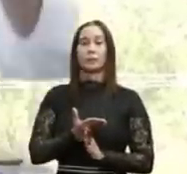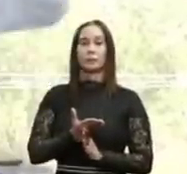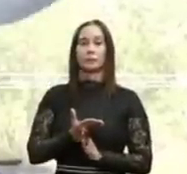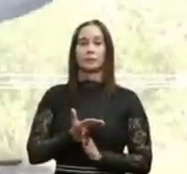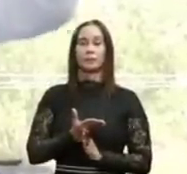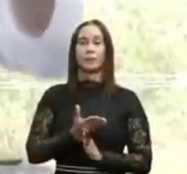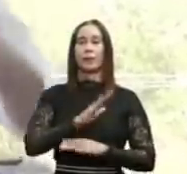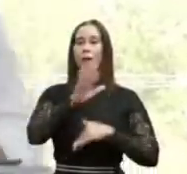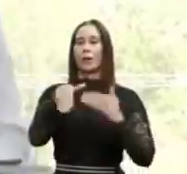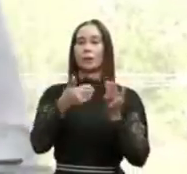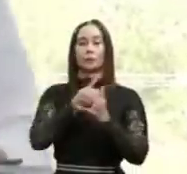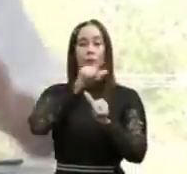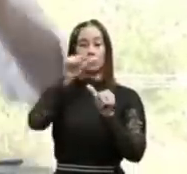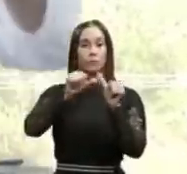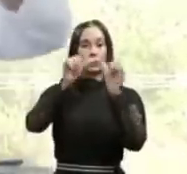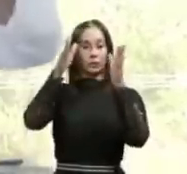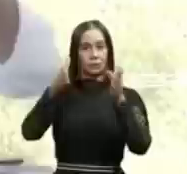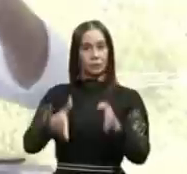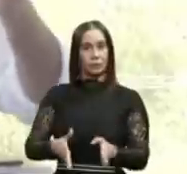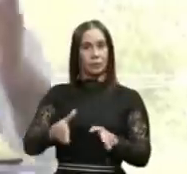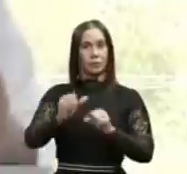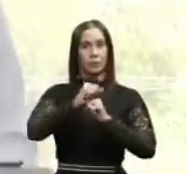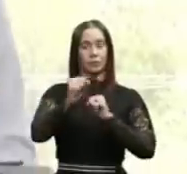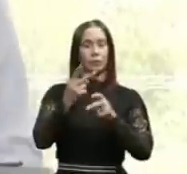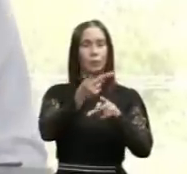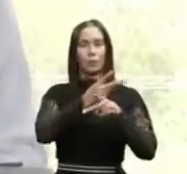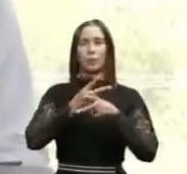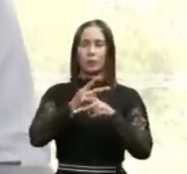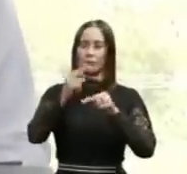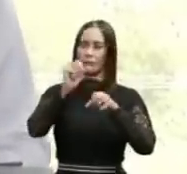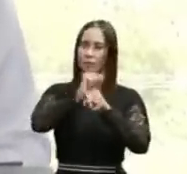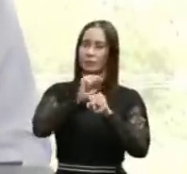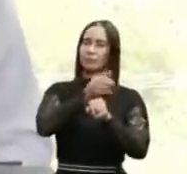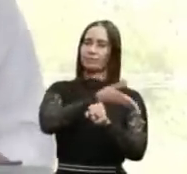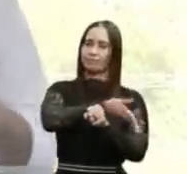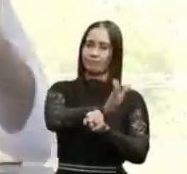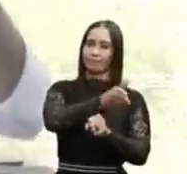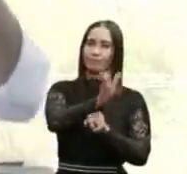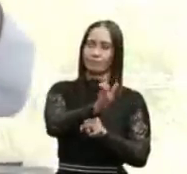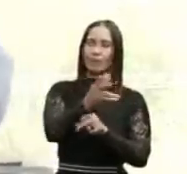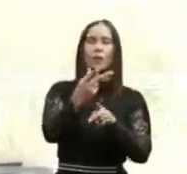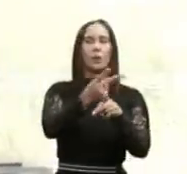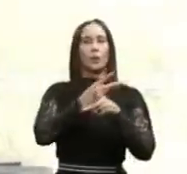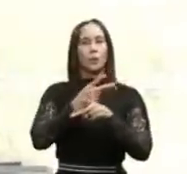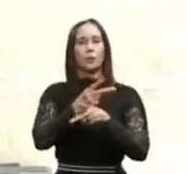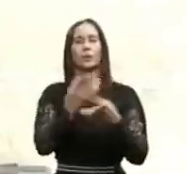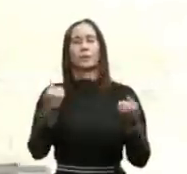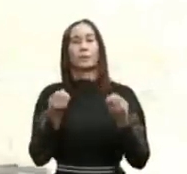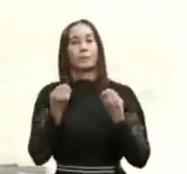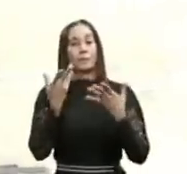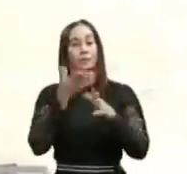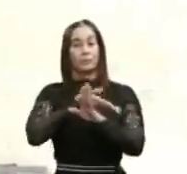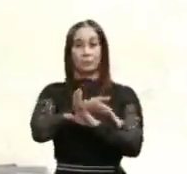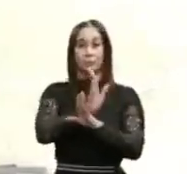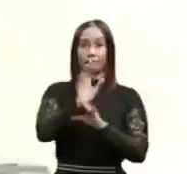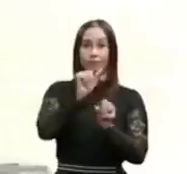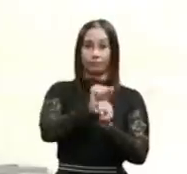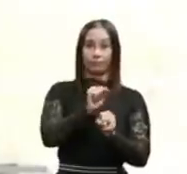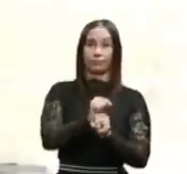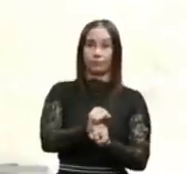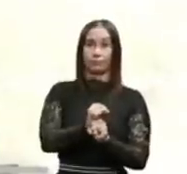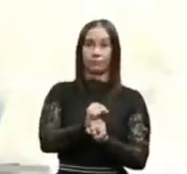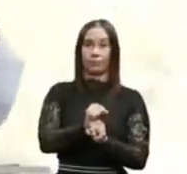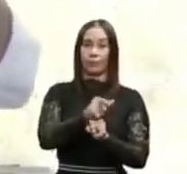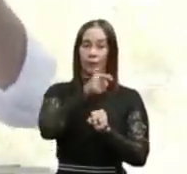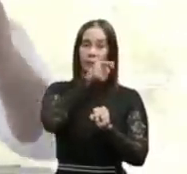a todos los azuanos y a todo el sur que cuiden esta obra, que cuiden y protejan esta obra,